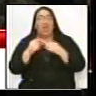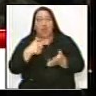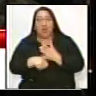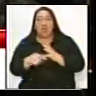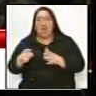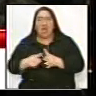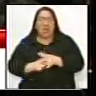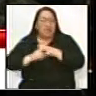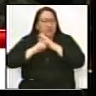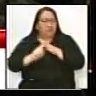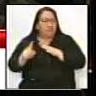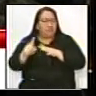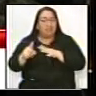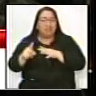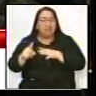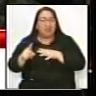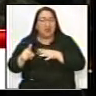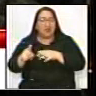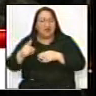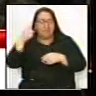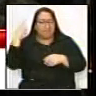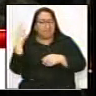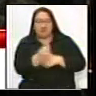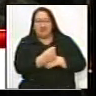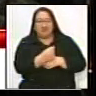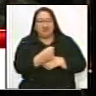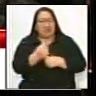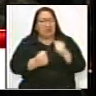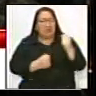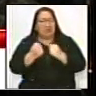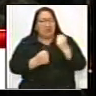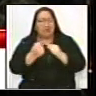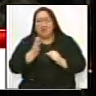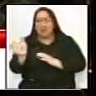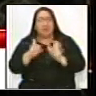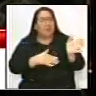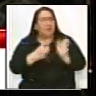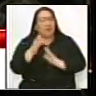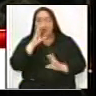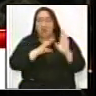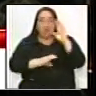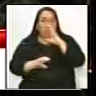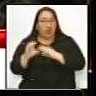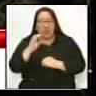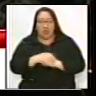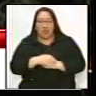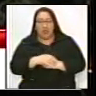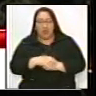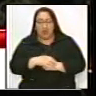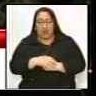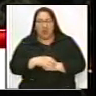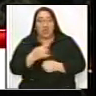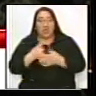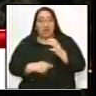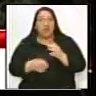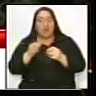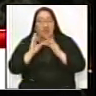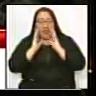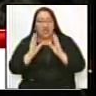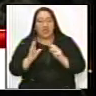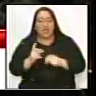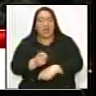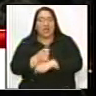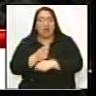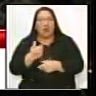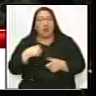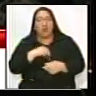ella corre, es veloz, corre para todos lados buscando que sea atendida cada